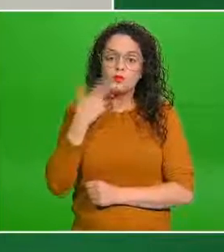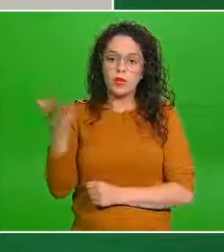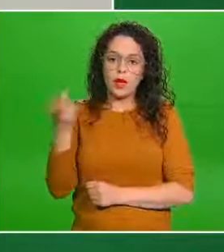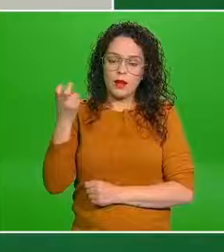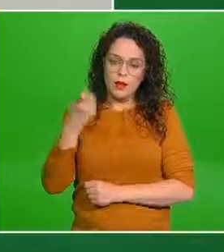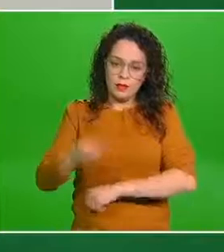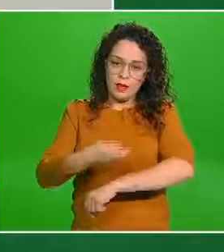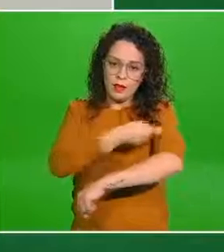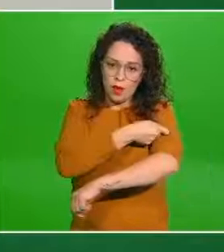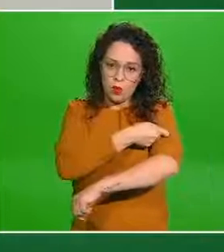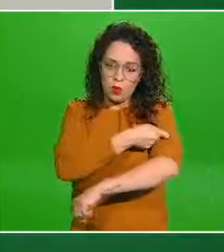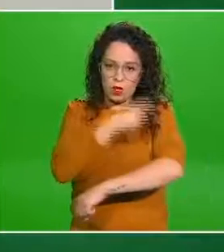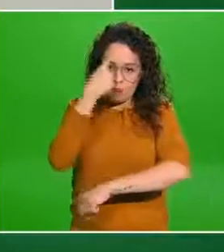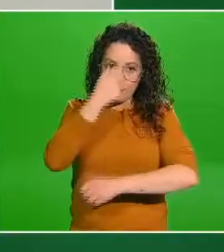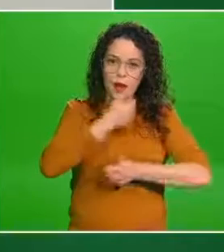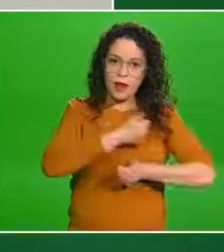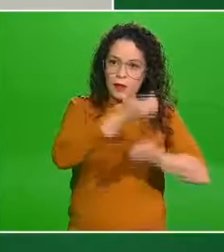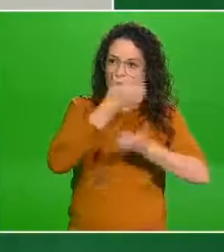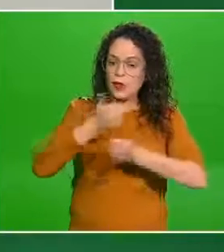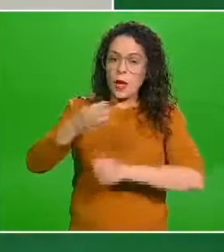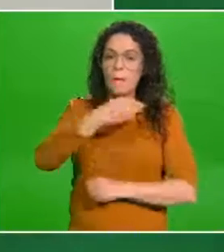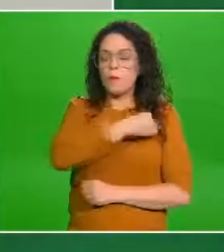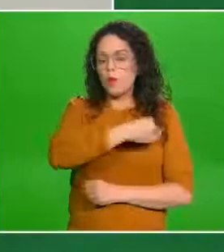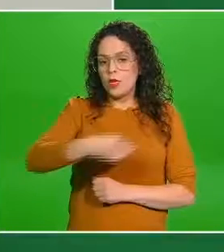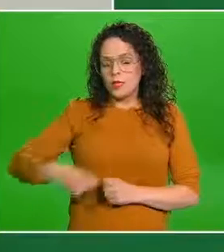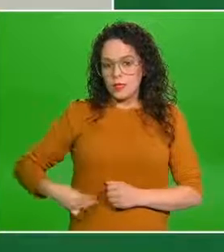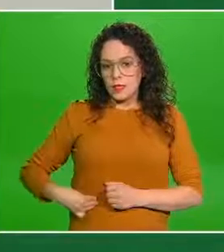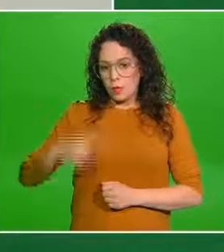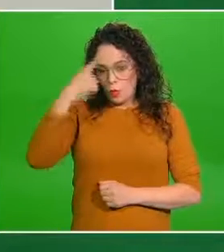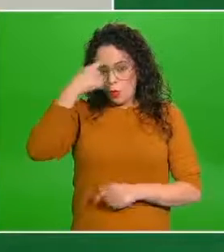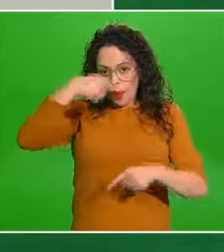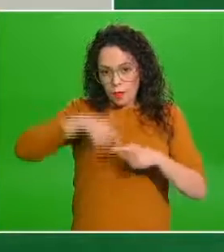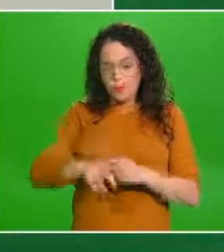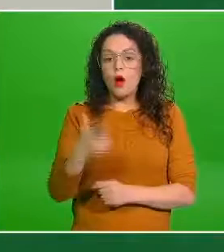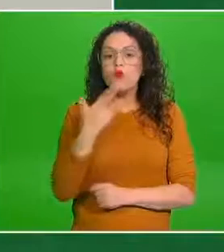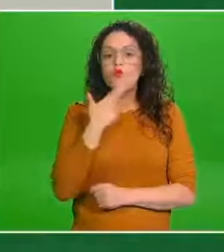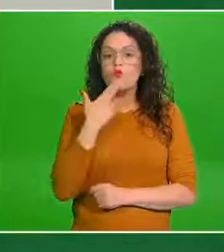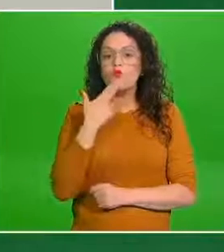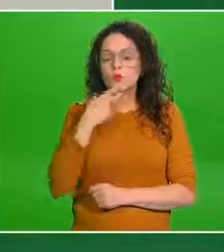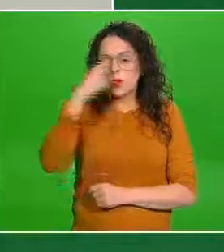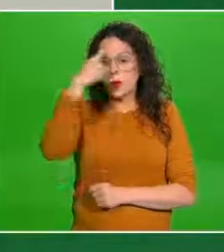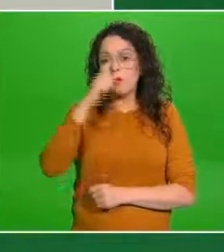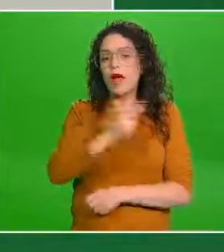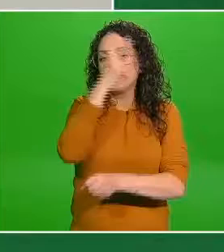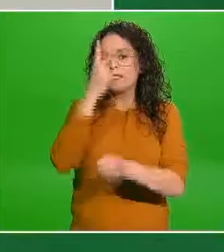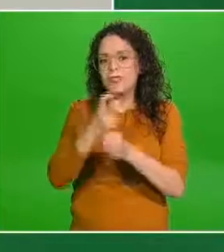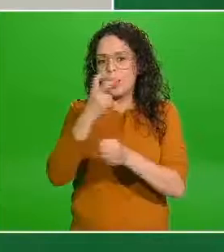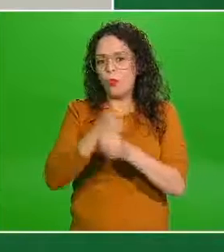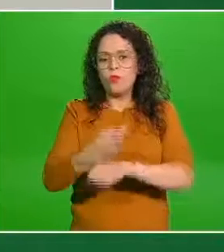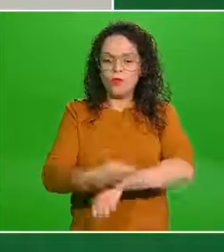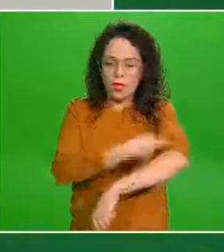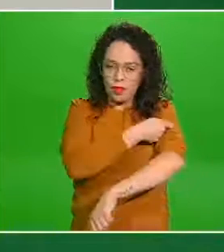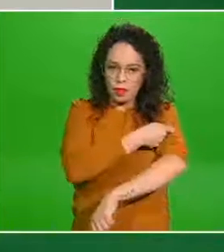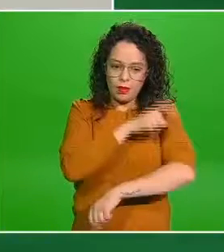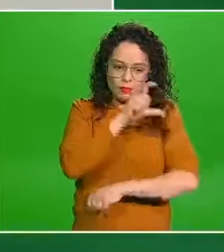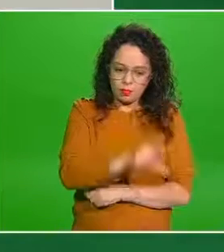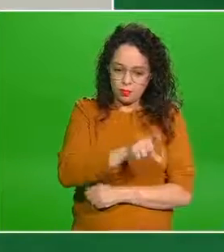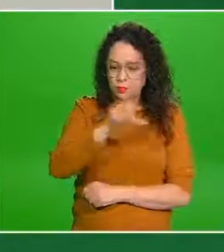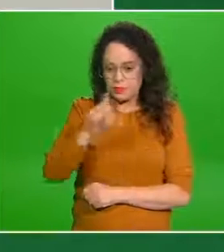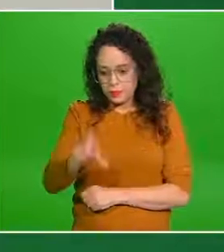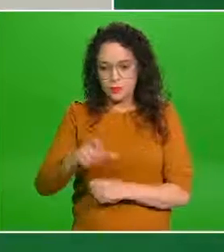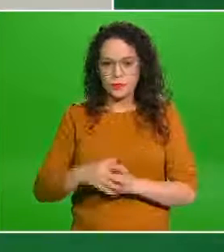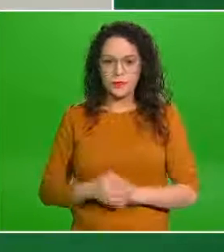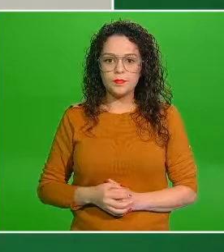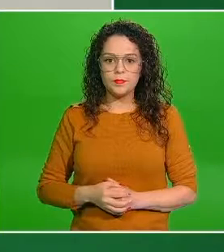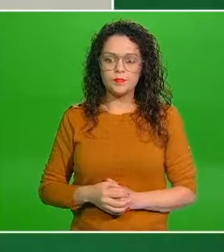es decir, ya en los municipios en donde debe de ser utilizada para efectos de la segunda dosis, y podérselo comunicar también